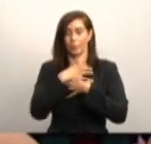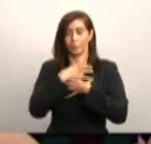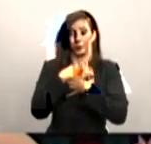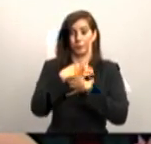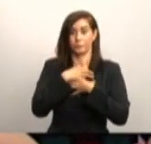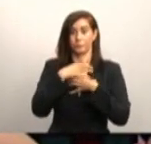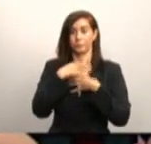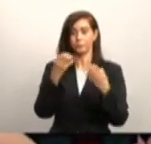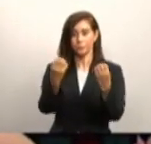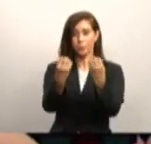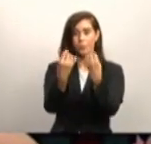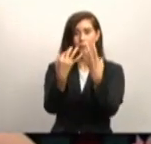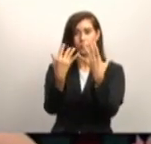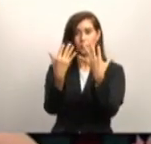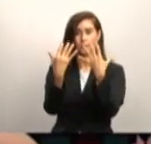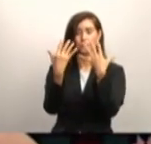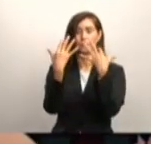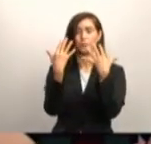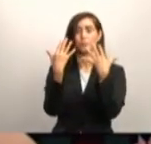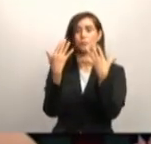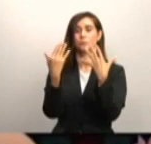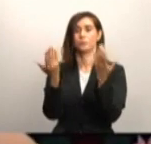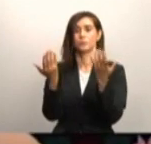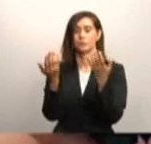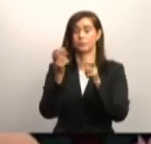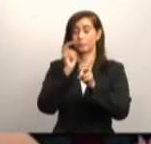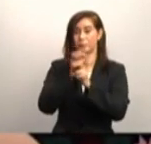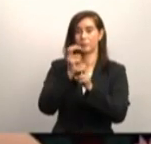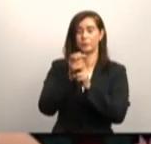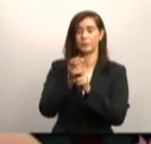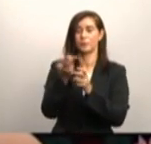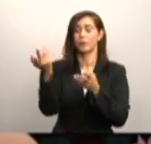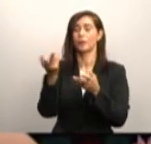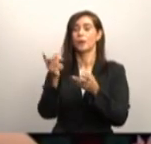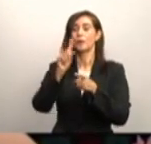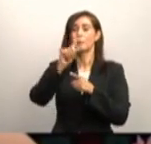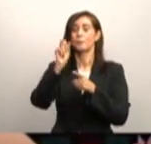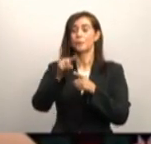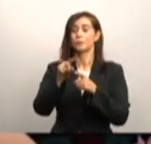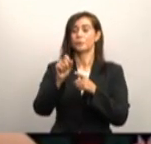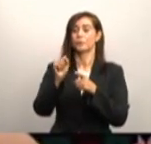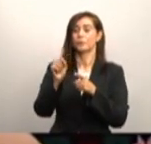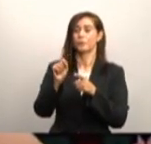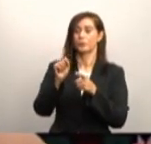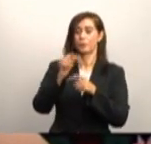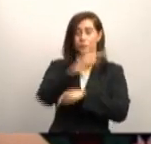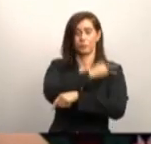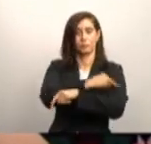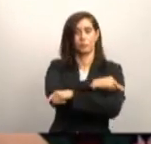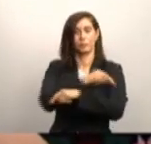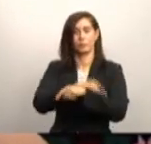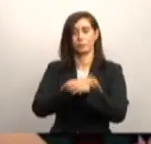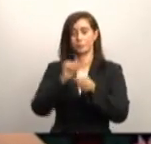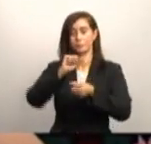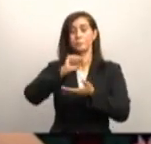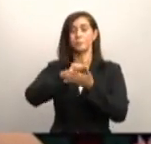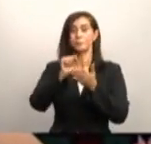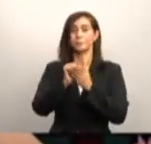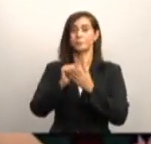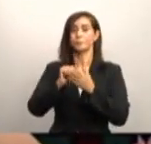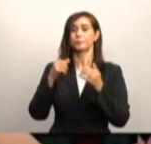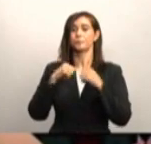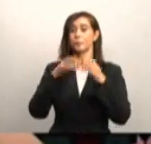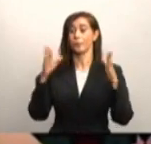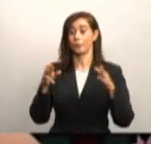demás, para los hospitales y para el sistema de salud pública que ha supuesto esta crisis. Y por supuesto preguntarle, porque